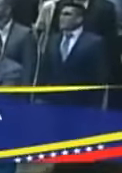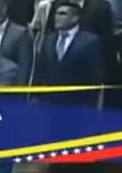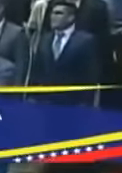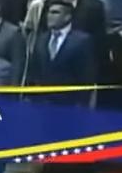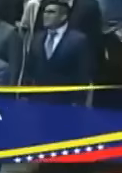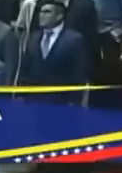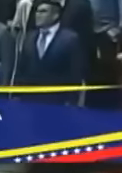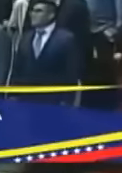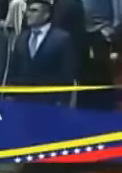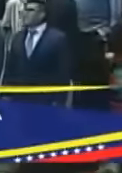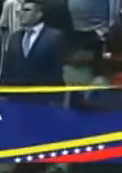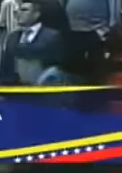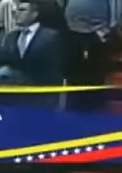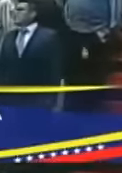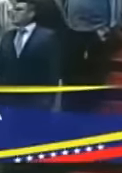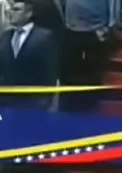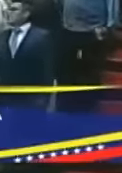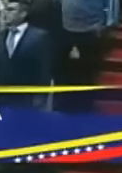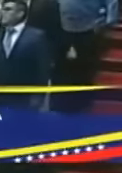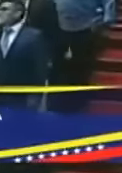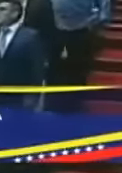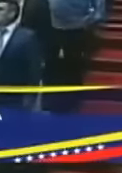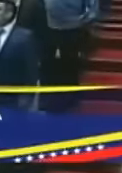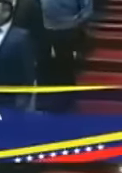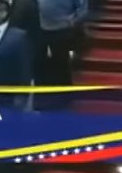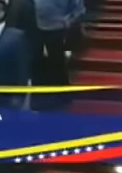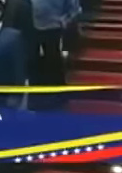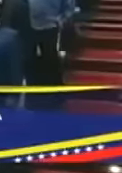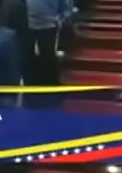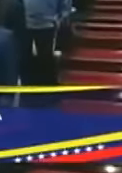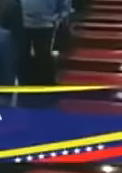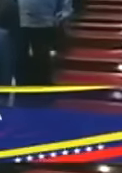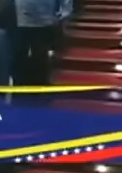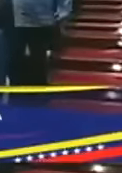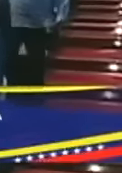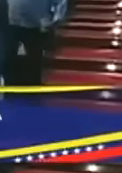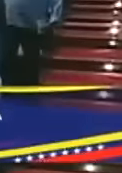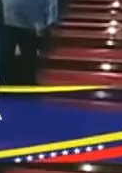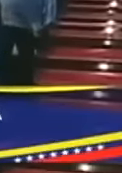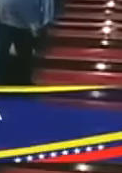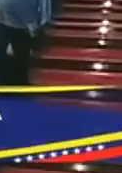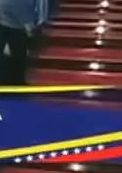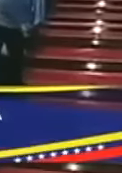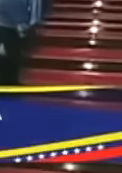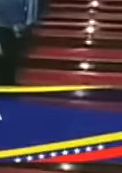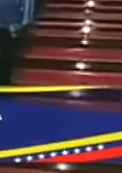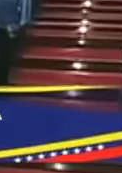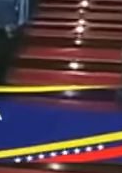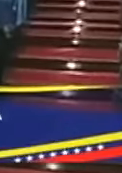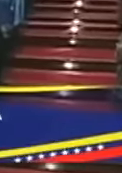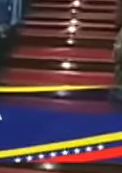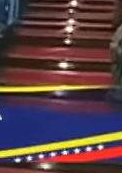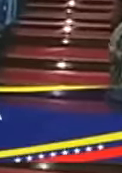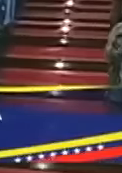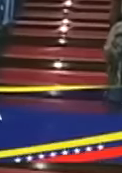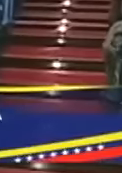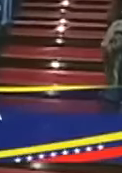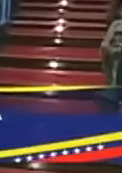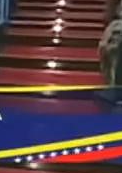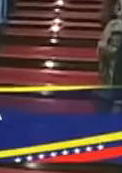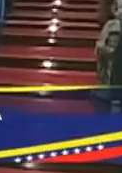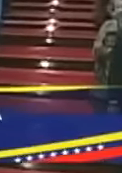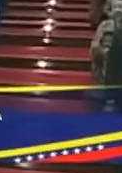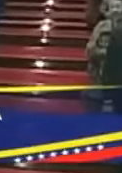los gaiteros. Amenizan esta tarde en lo cultural, gaiteros que han sido reconocidos con el